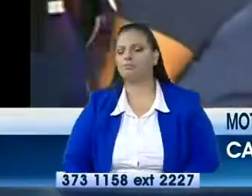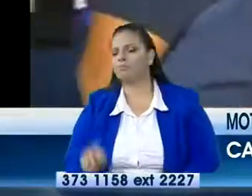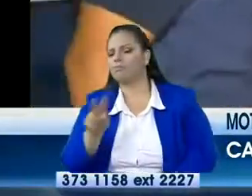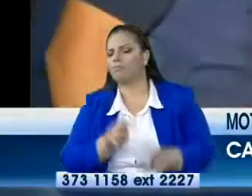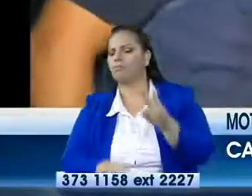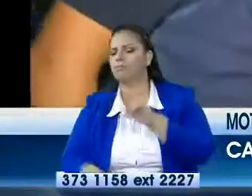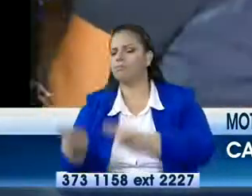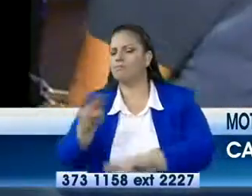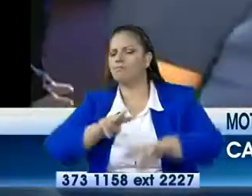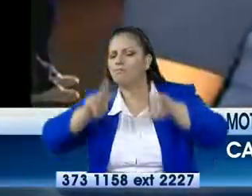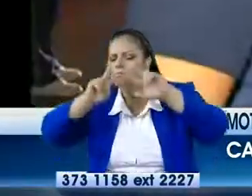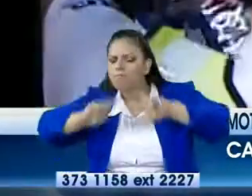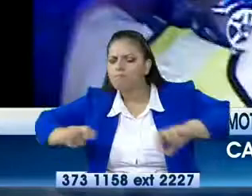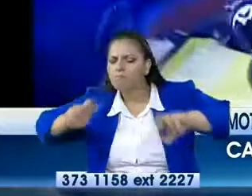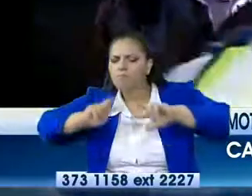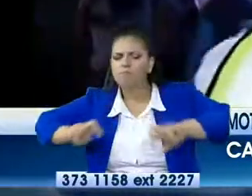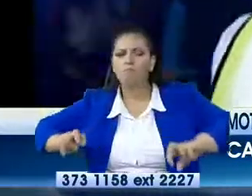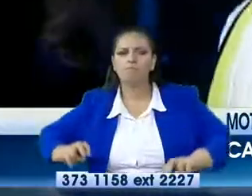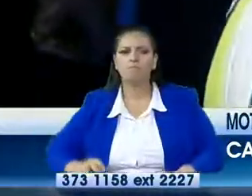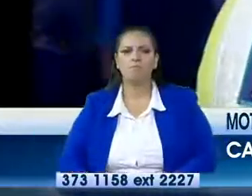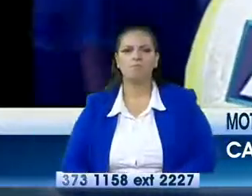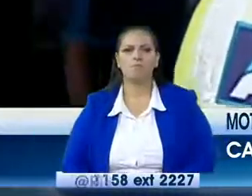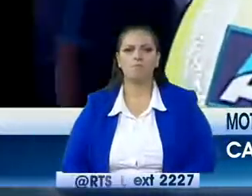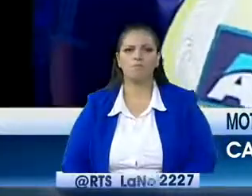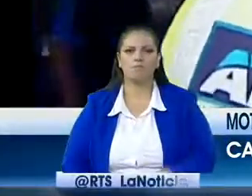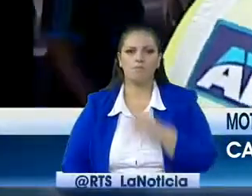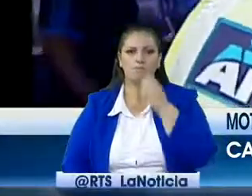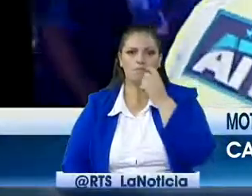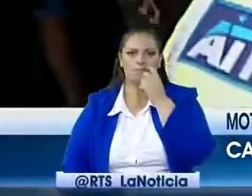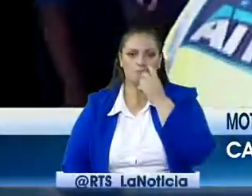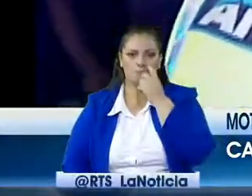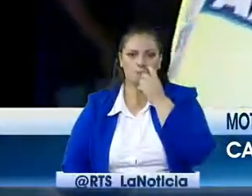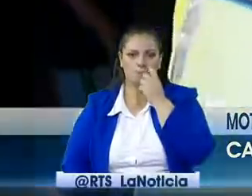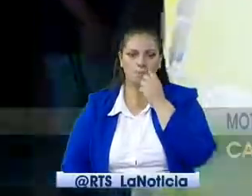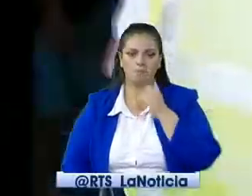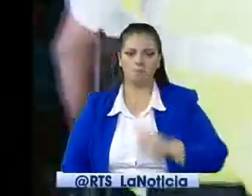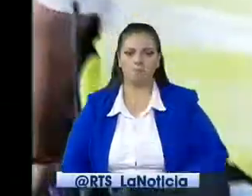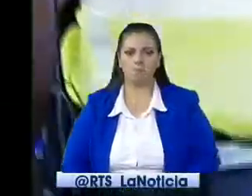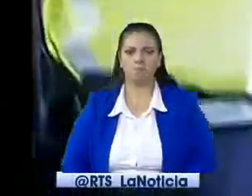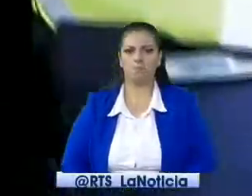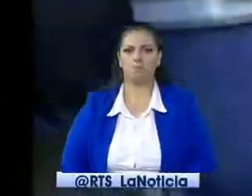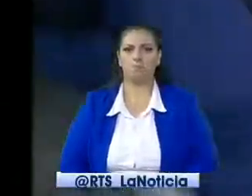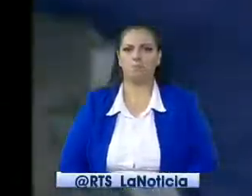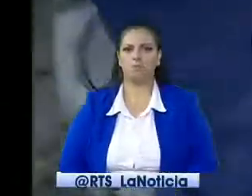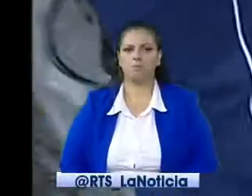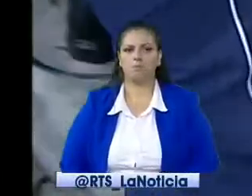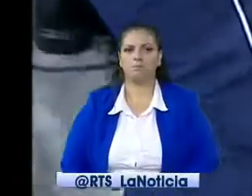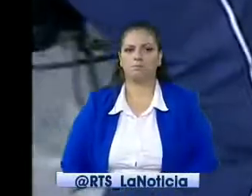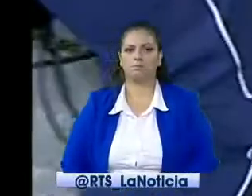debidas investigaciones, informó Ítalo Ruiz.